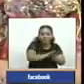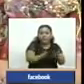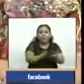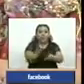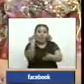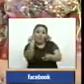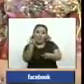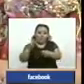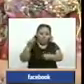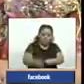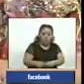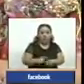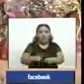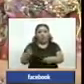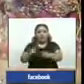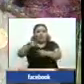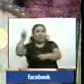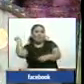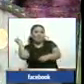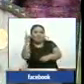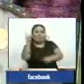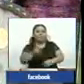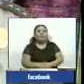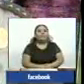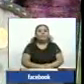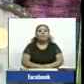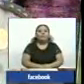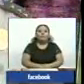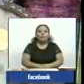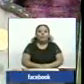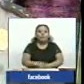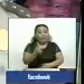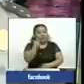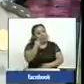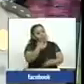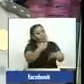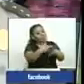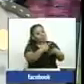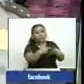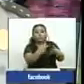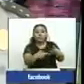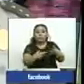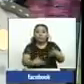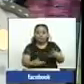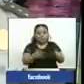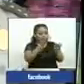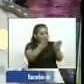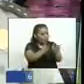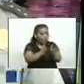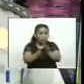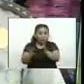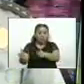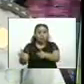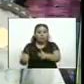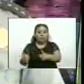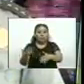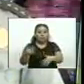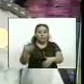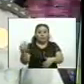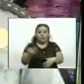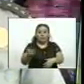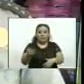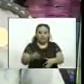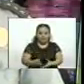fulminante, chispe el diablo y todo. Como CAMS, ver que se cumplan las recomendaciones que tengan todos los medios, agua y